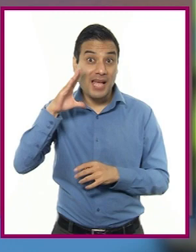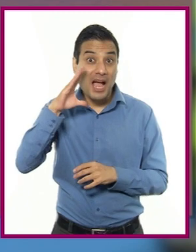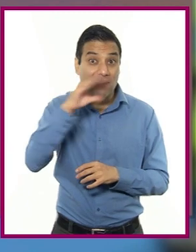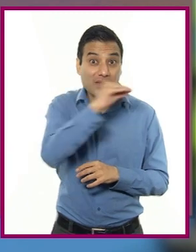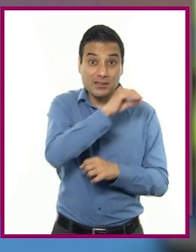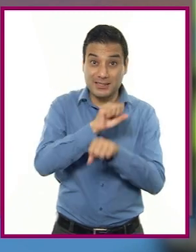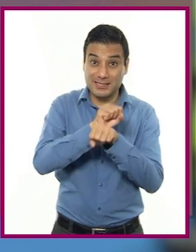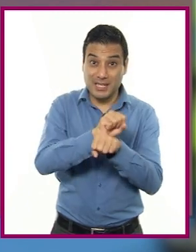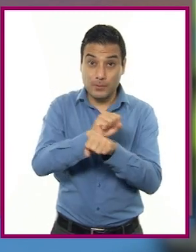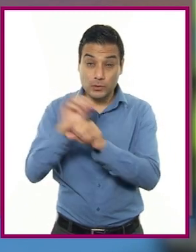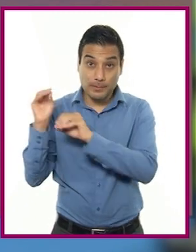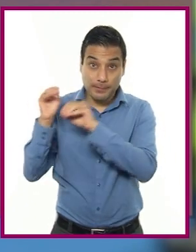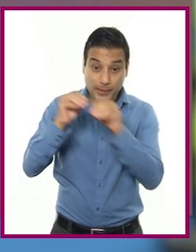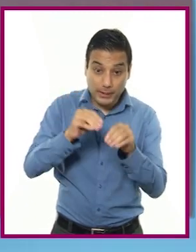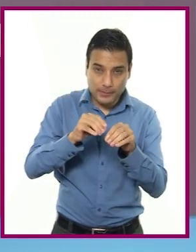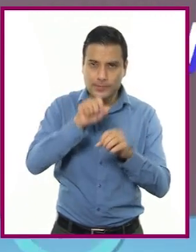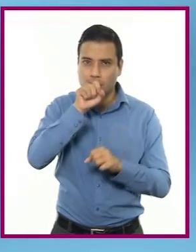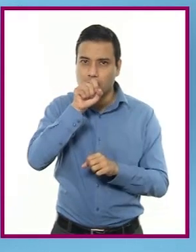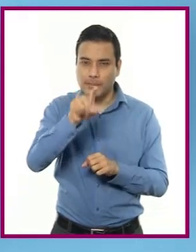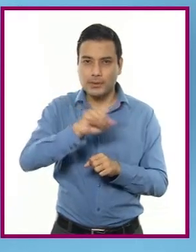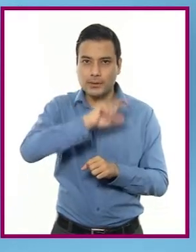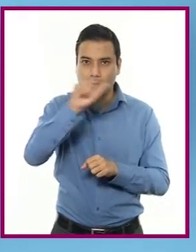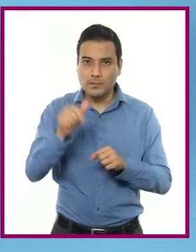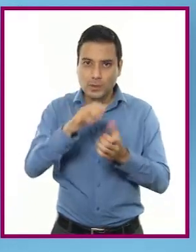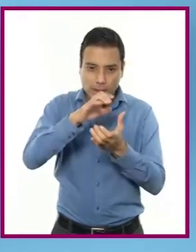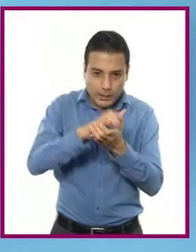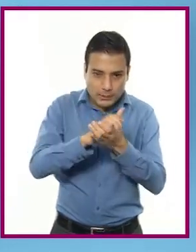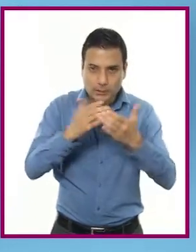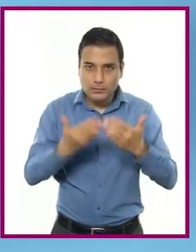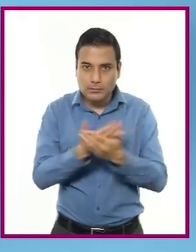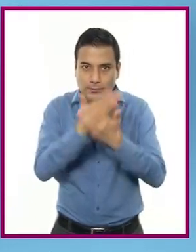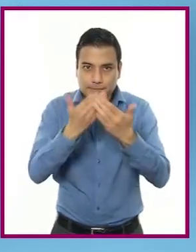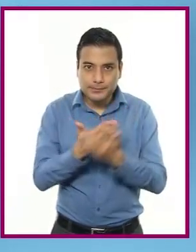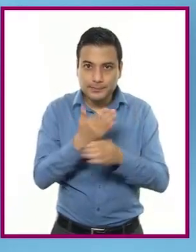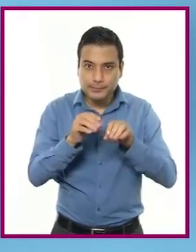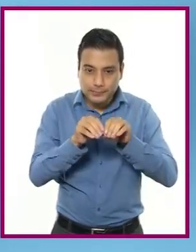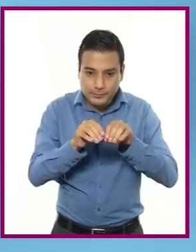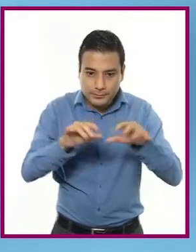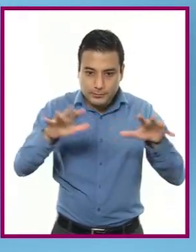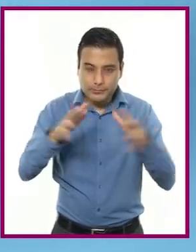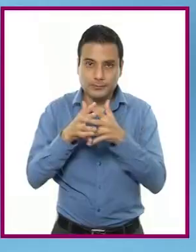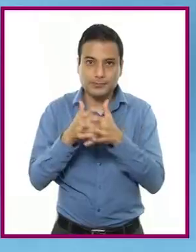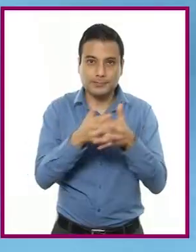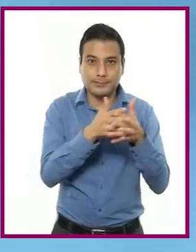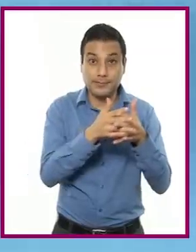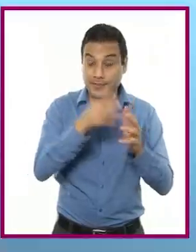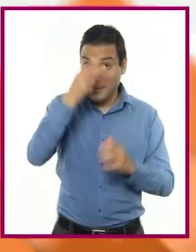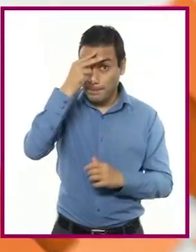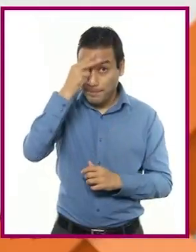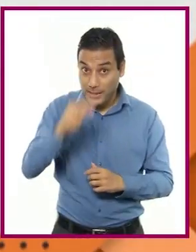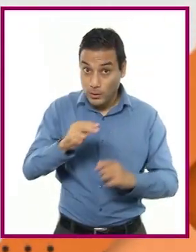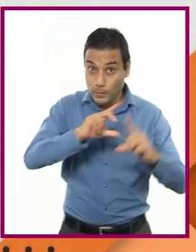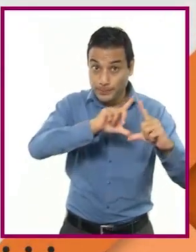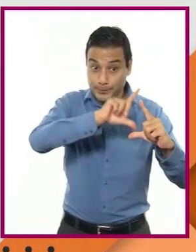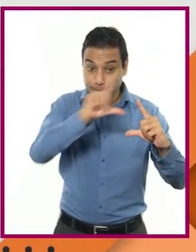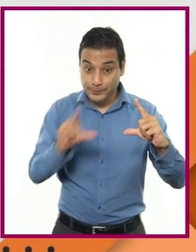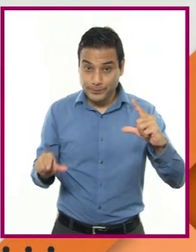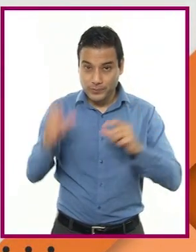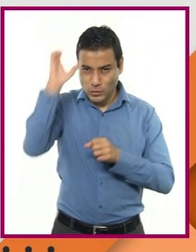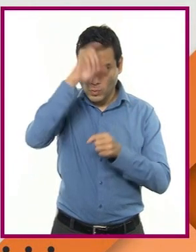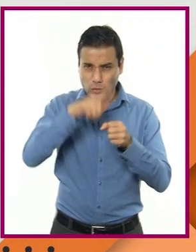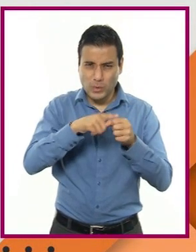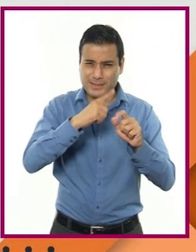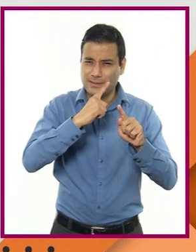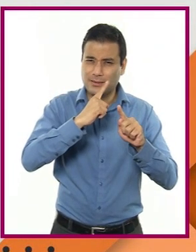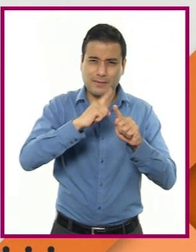afrodescendientes y el mestizaje. Como bien saben, México es un país multicultural. En él tenemos